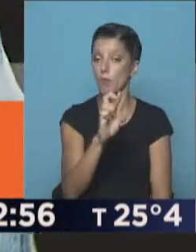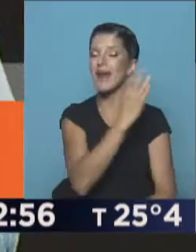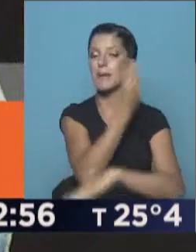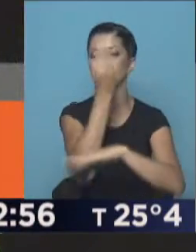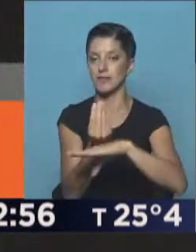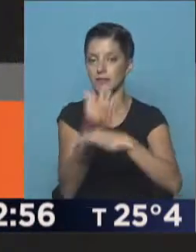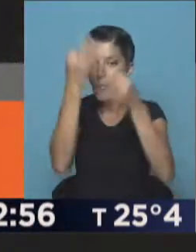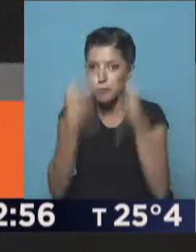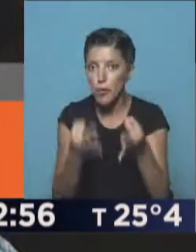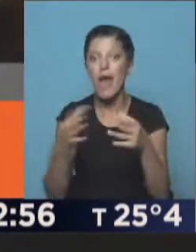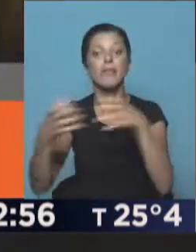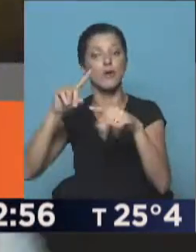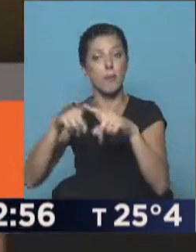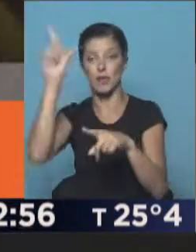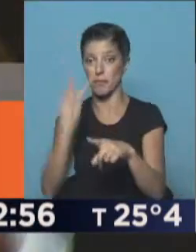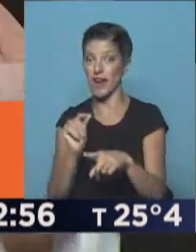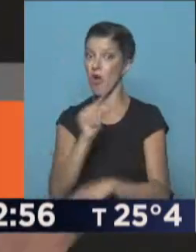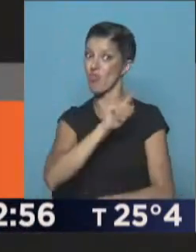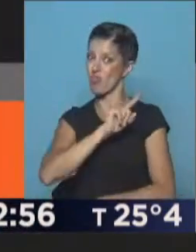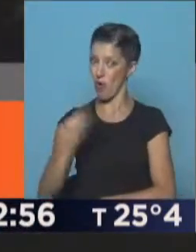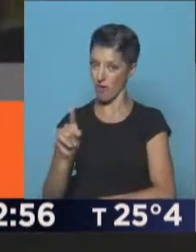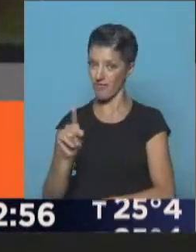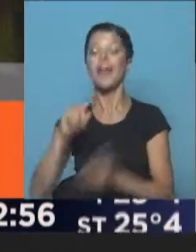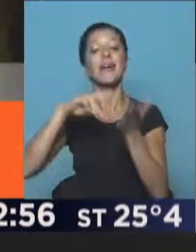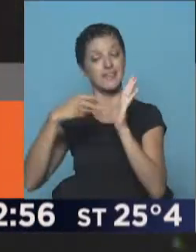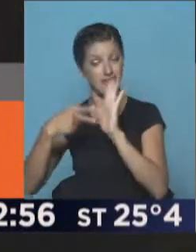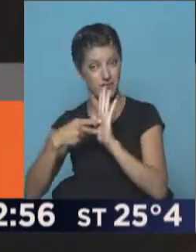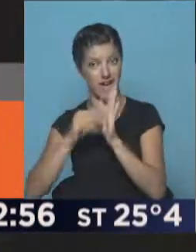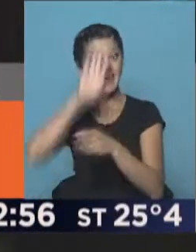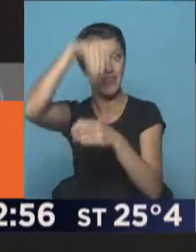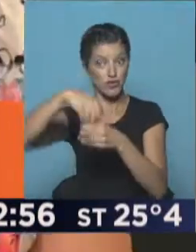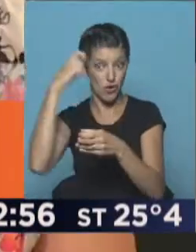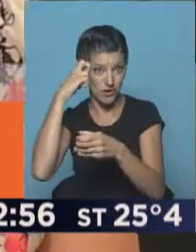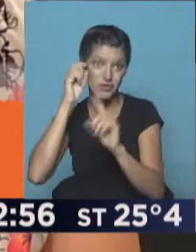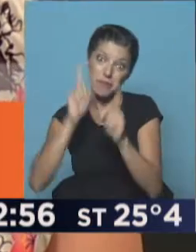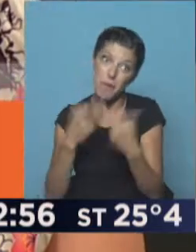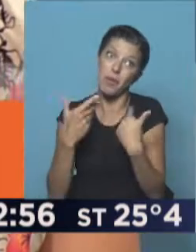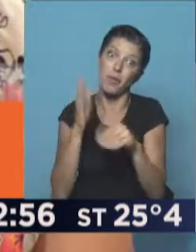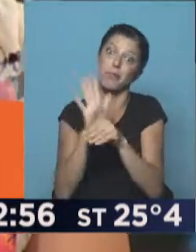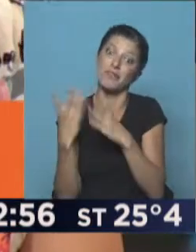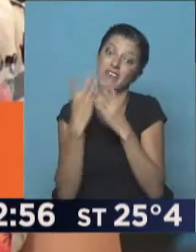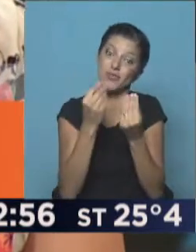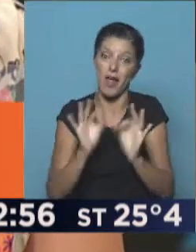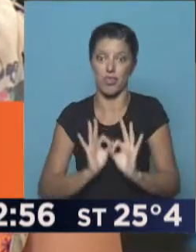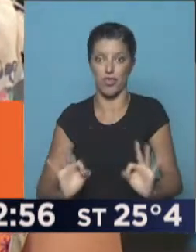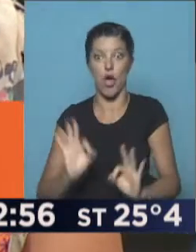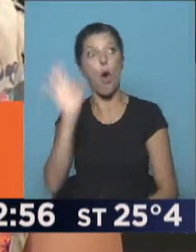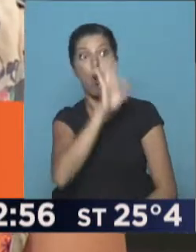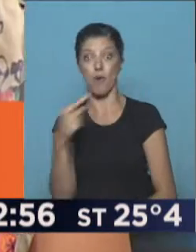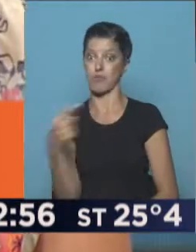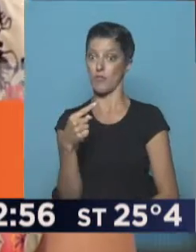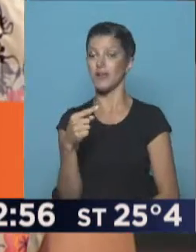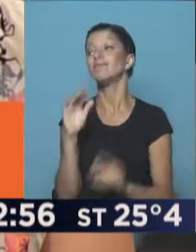absoluto del pensamiento republicano, o sea que en el Congreso también de pronto lo pueden salvar. ¿Salvar o dificultar?